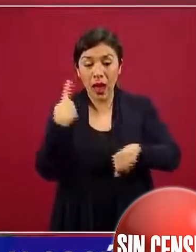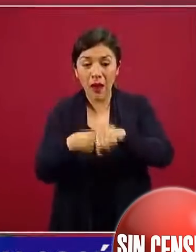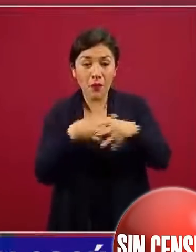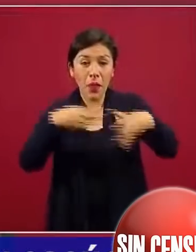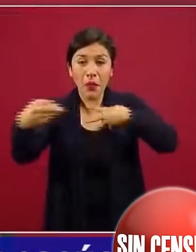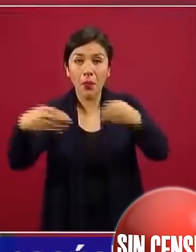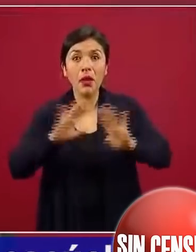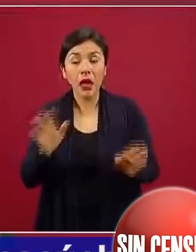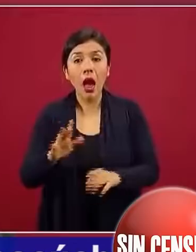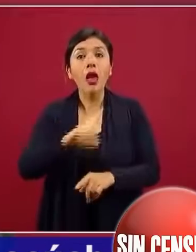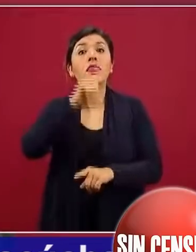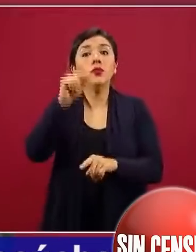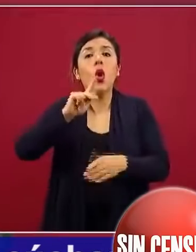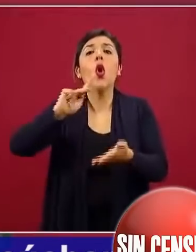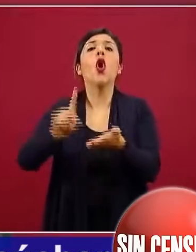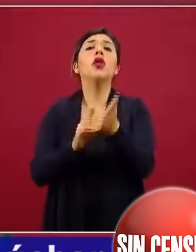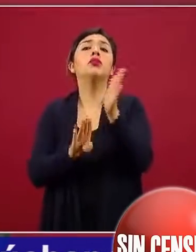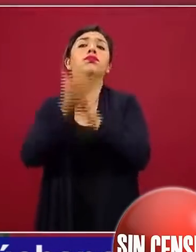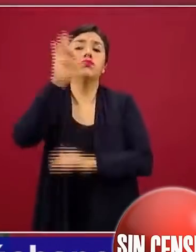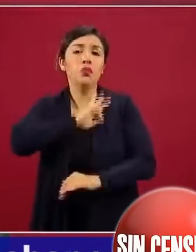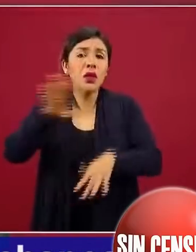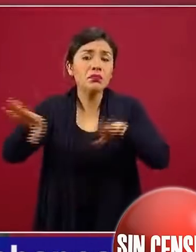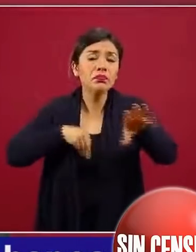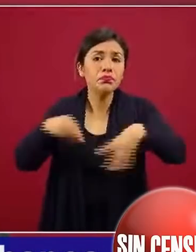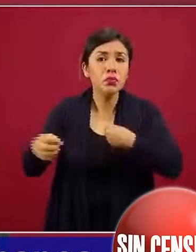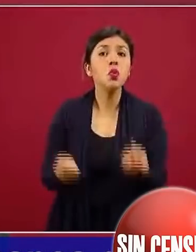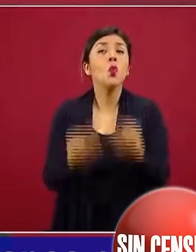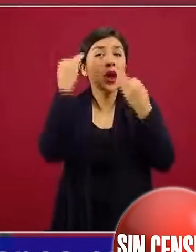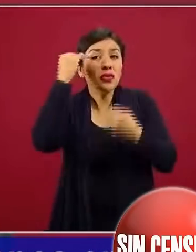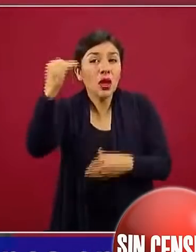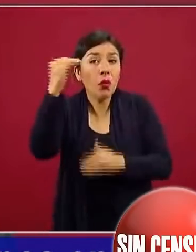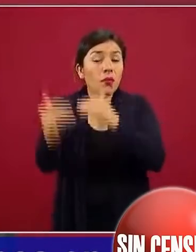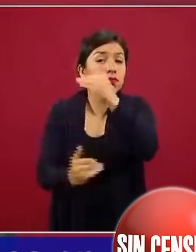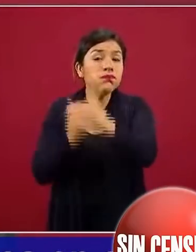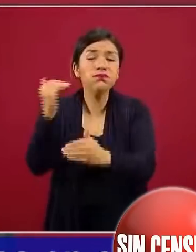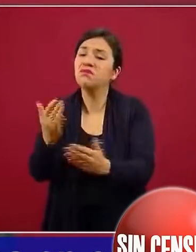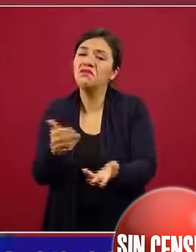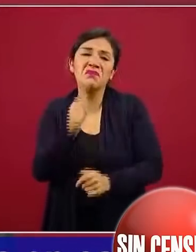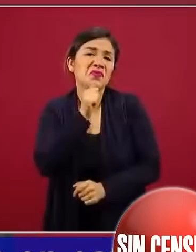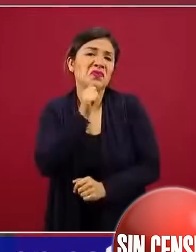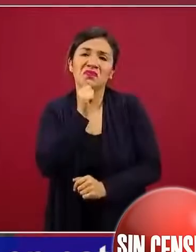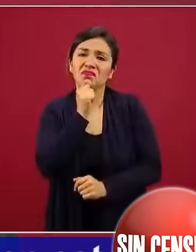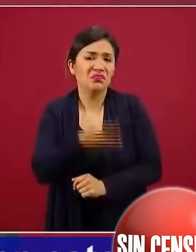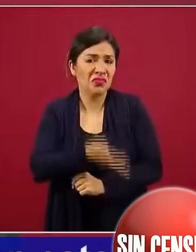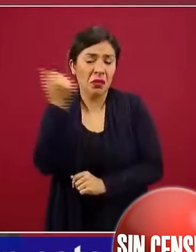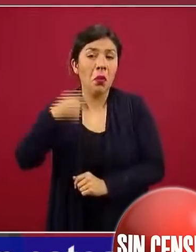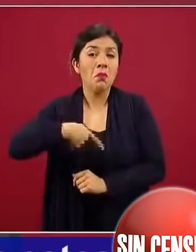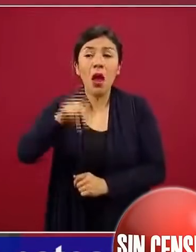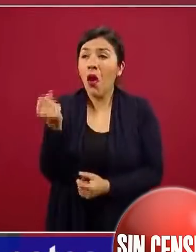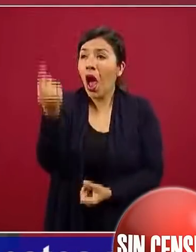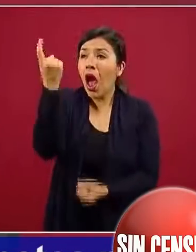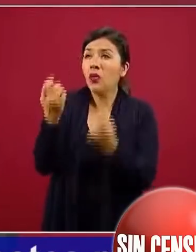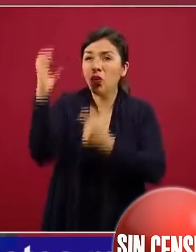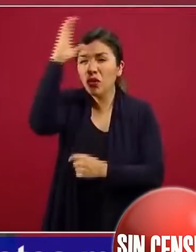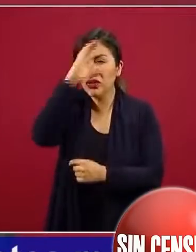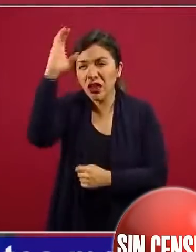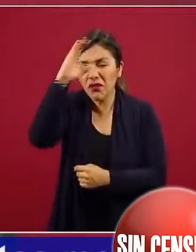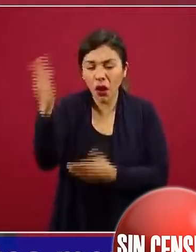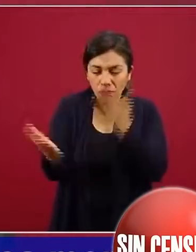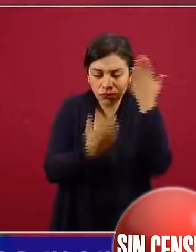esto? No se puede precisar, pero algunas conjeturas científicas apuntan a que esto podría